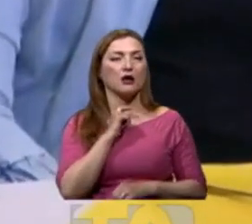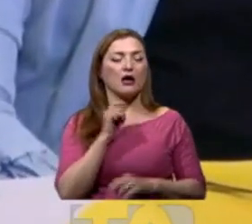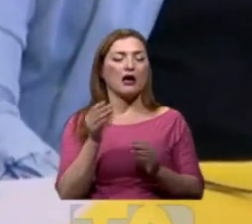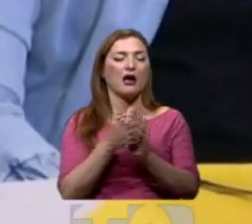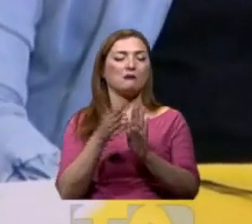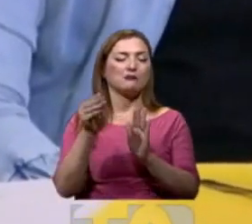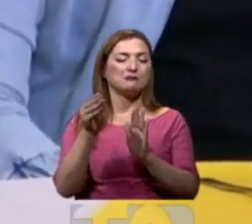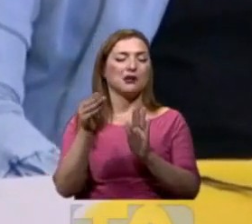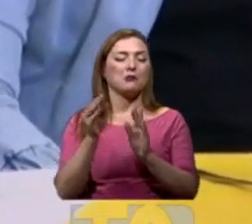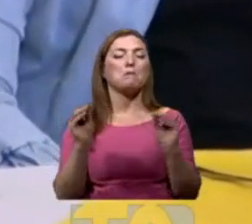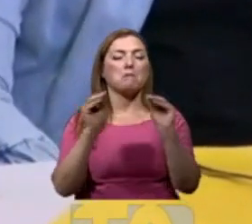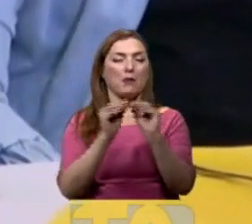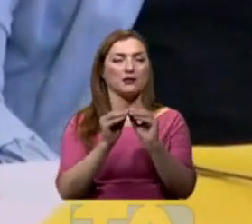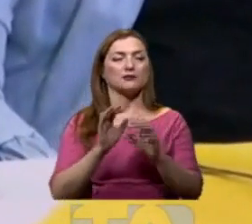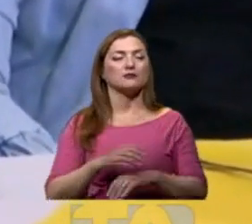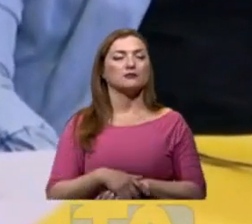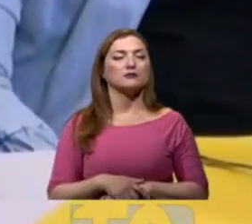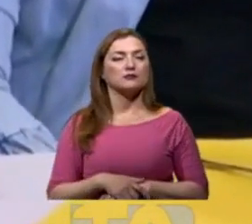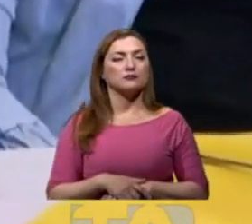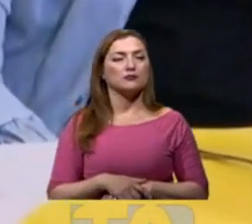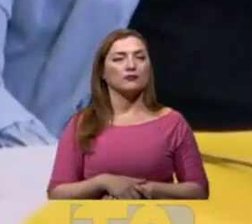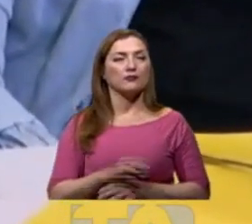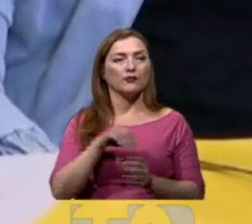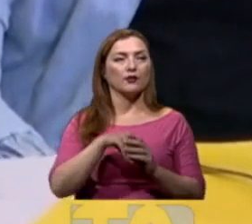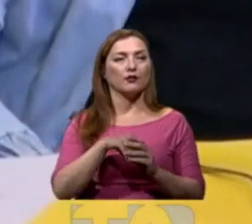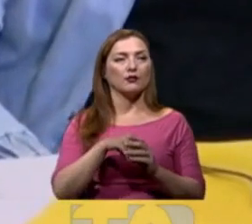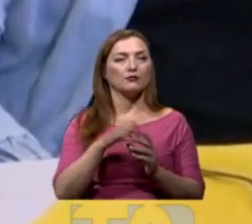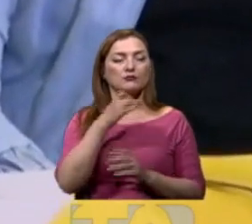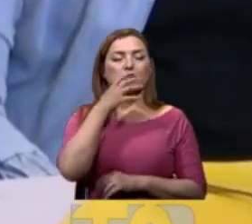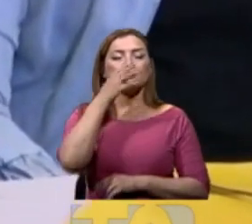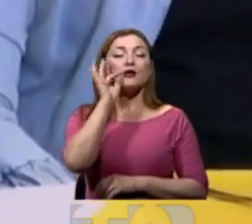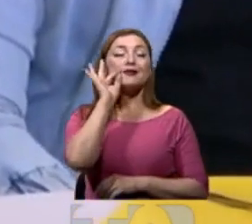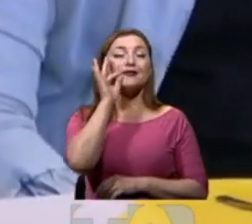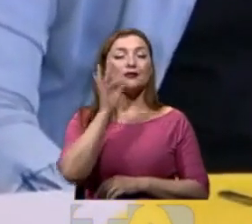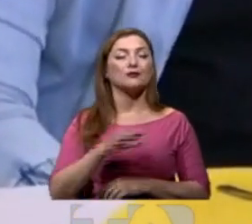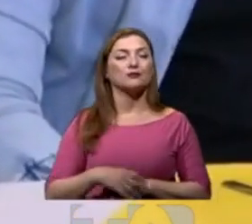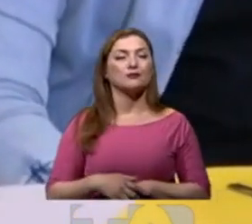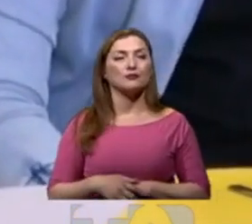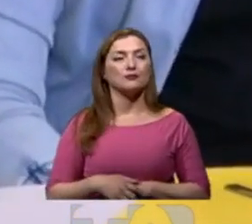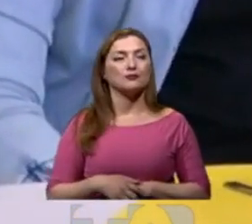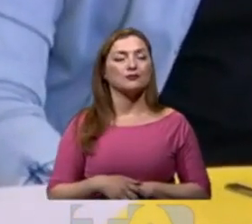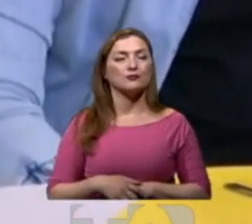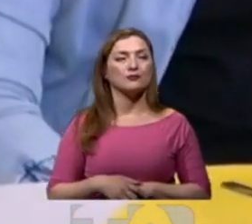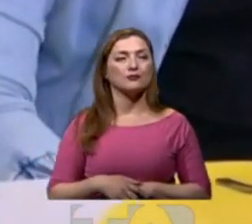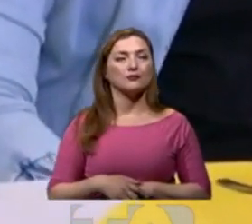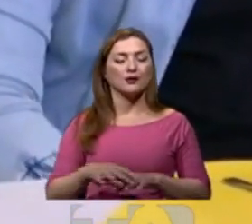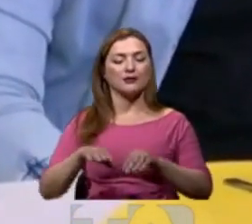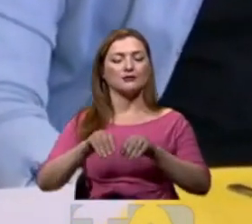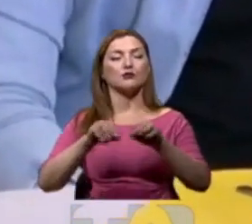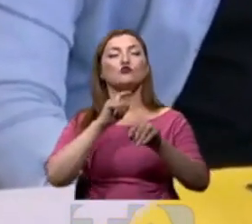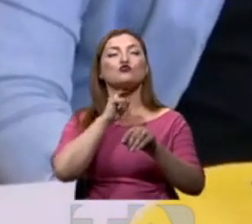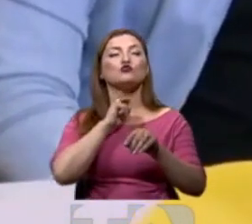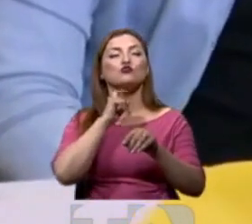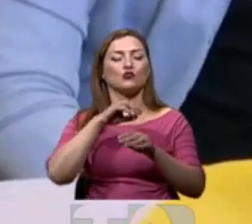grasa, sí, para que la masa no pierda esa humedad. El relleno, súper perfumado, bastante rico. Sin embargo, lo de la masa considerar